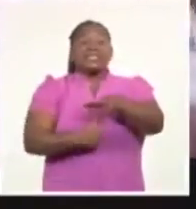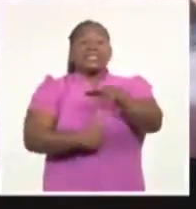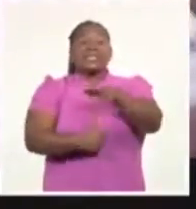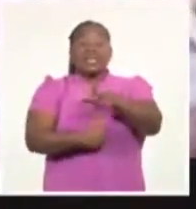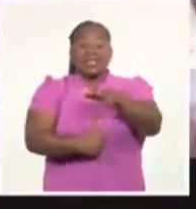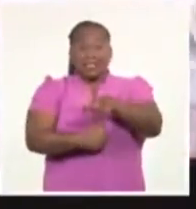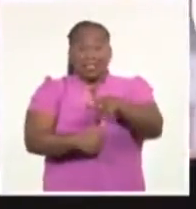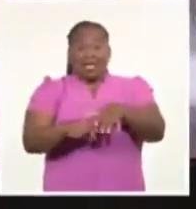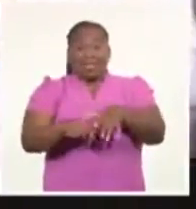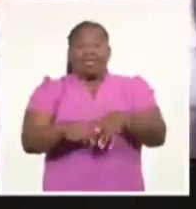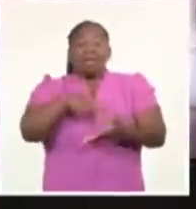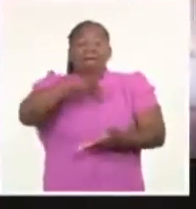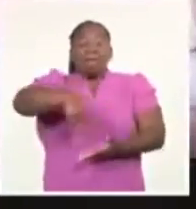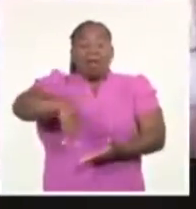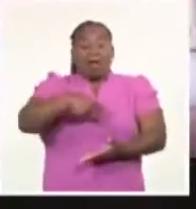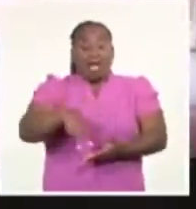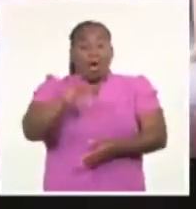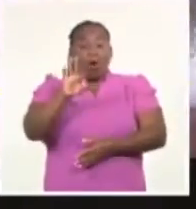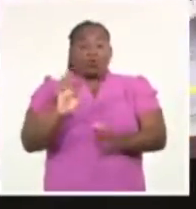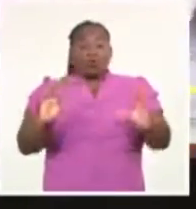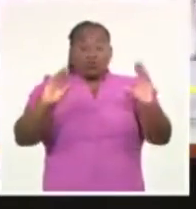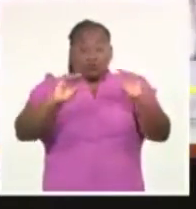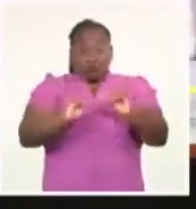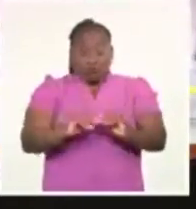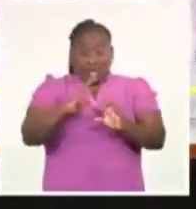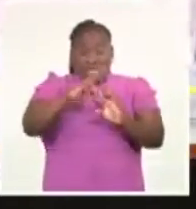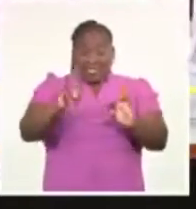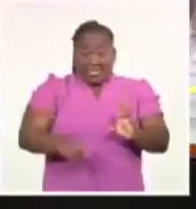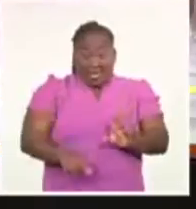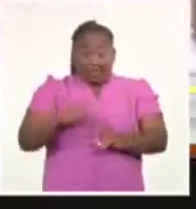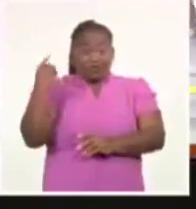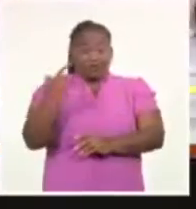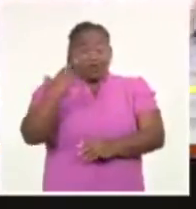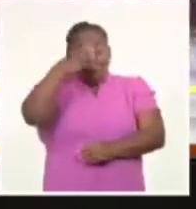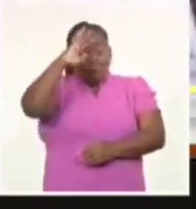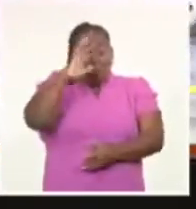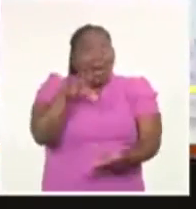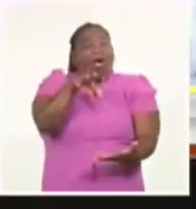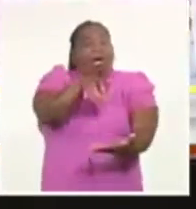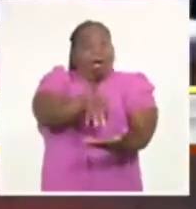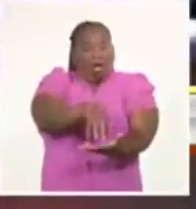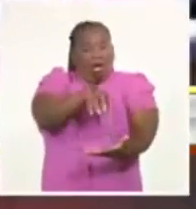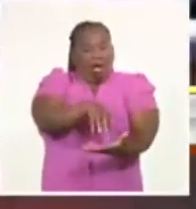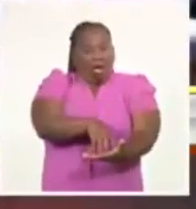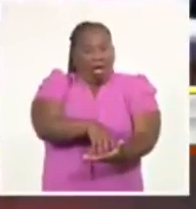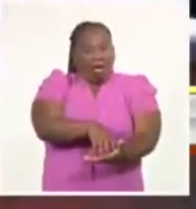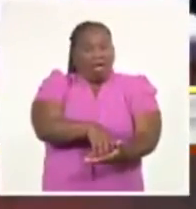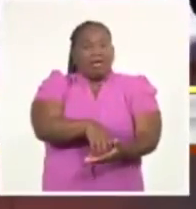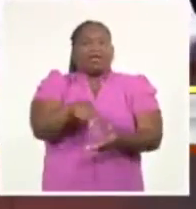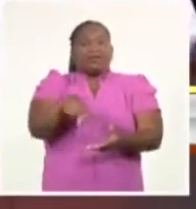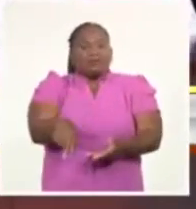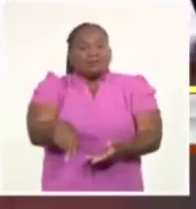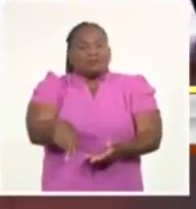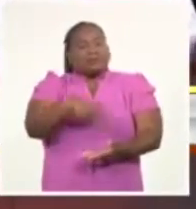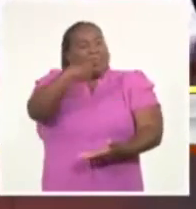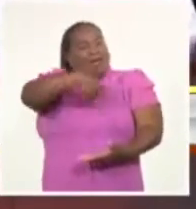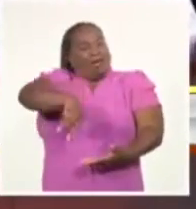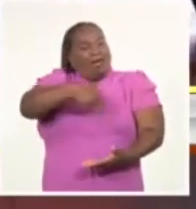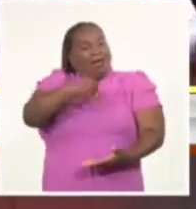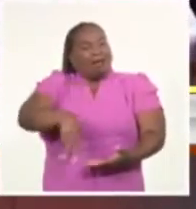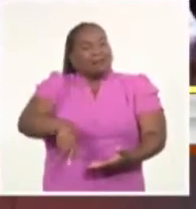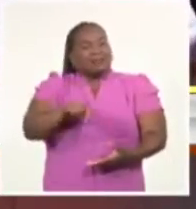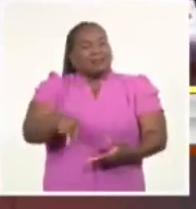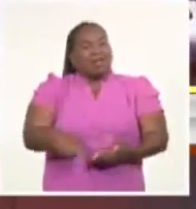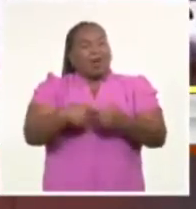8:30 de la noche, en la Sala Avellaneda del Teatro Nacional de Cuba, tendrá lugar el tradicional desfile inaugural que mostrará en escena a